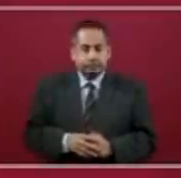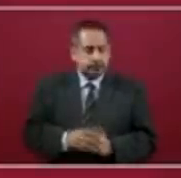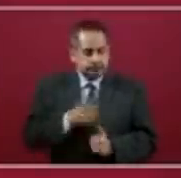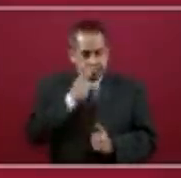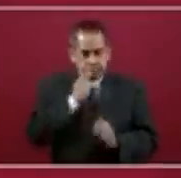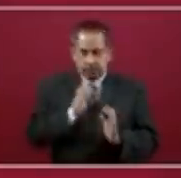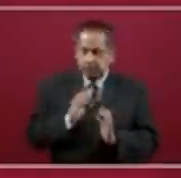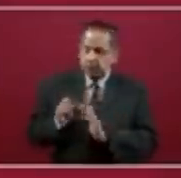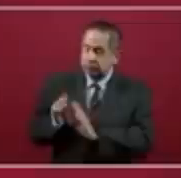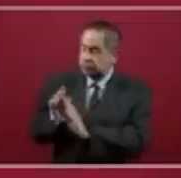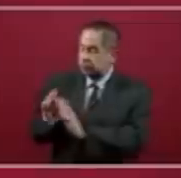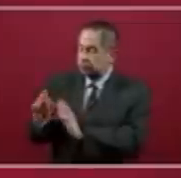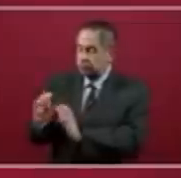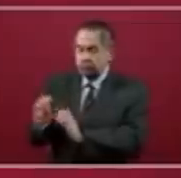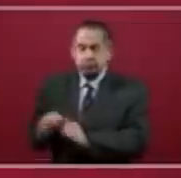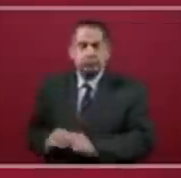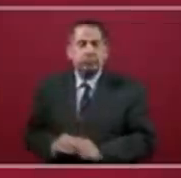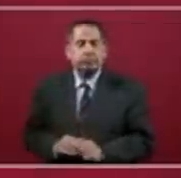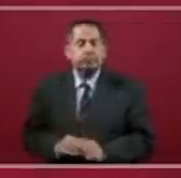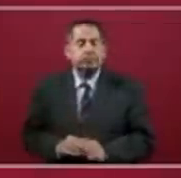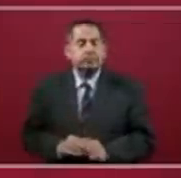manteniendo